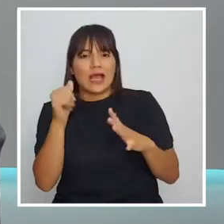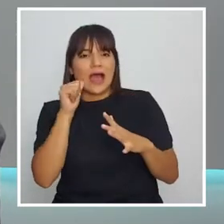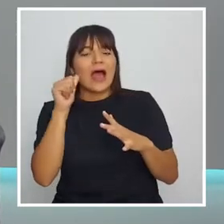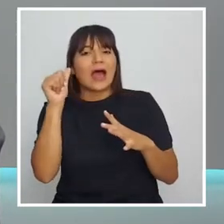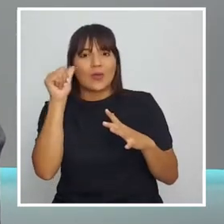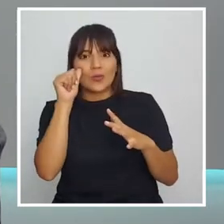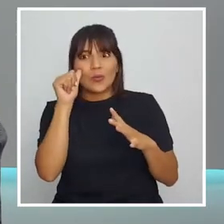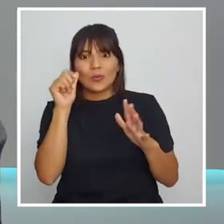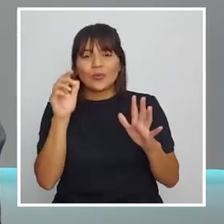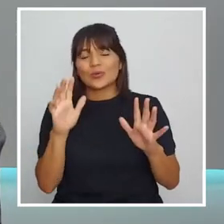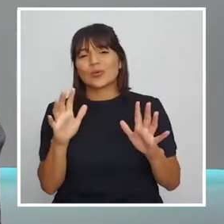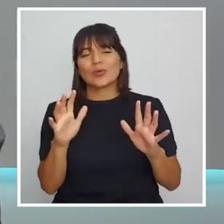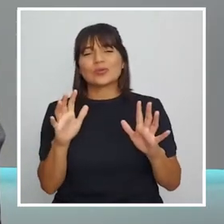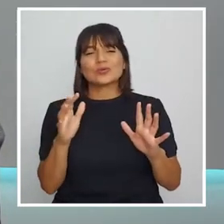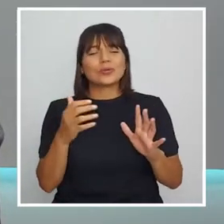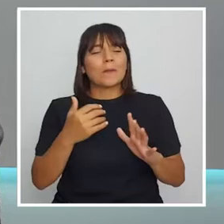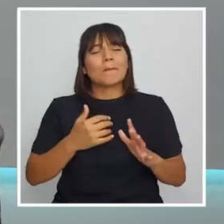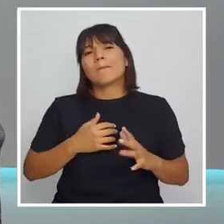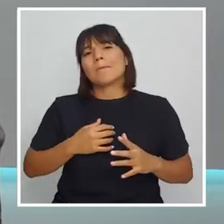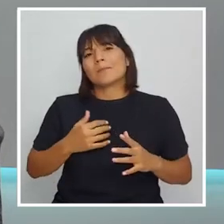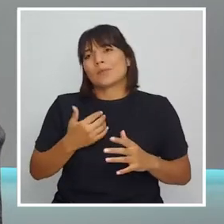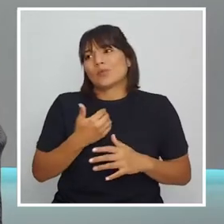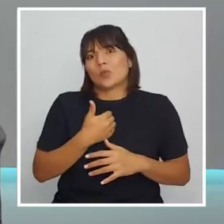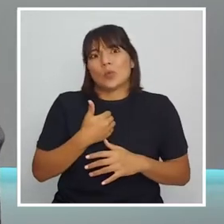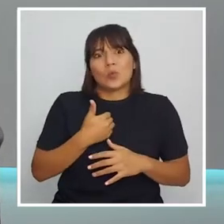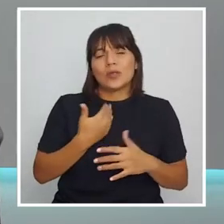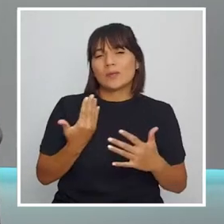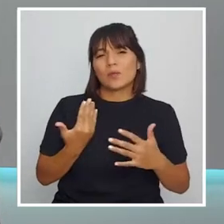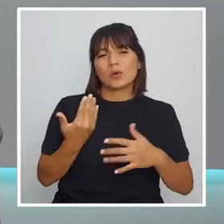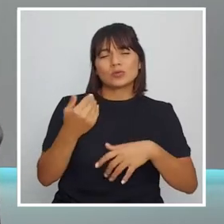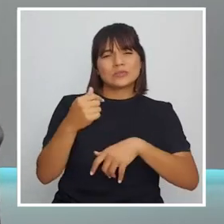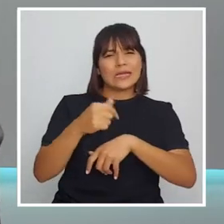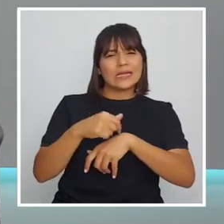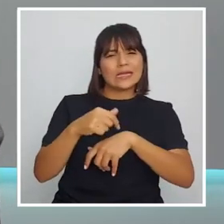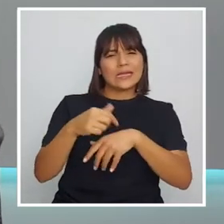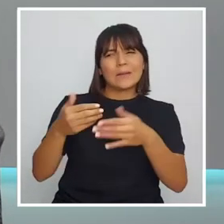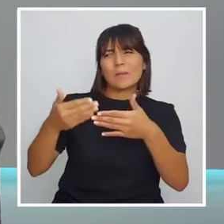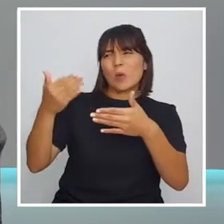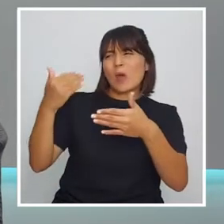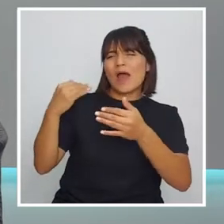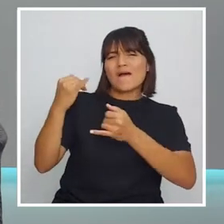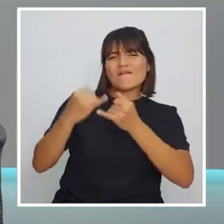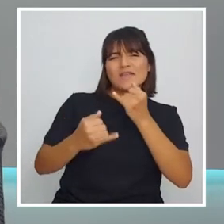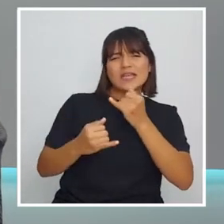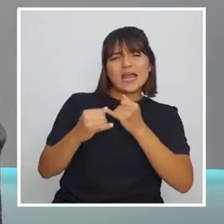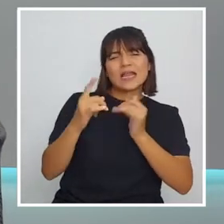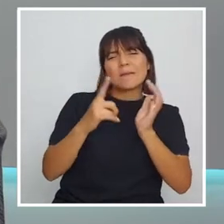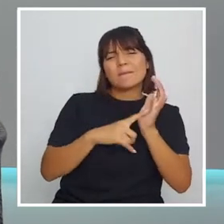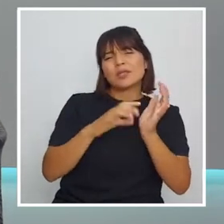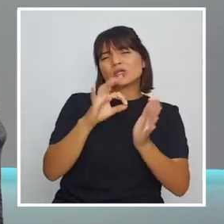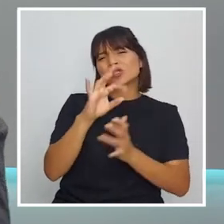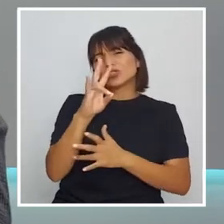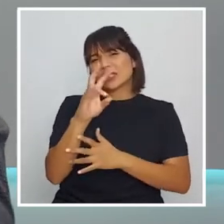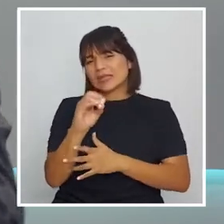juventudes, vivimos el periodo de los finales de los 70, inicios de los 80, una